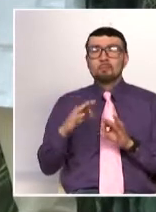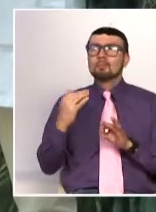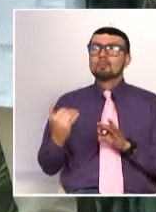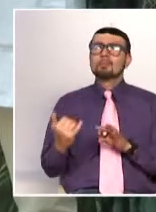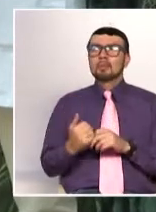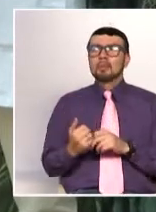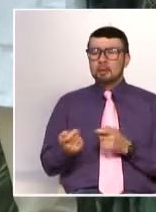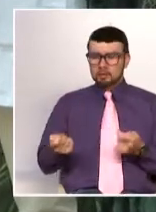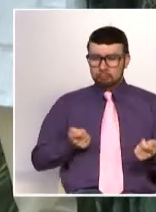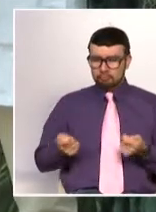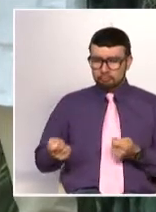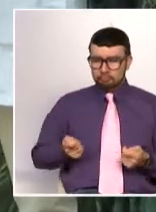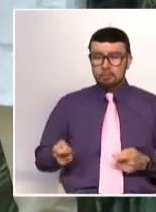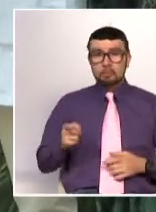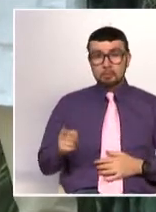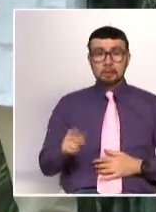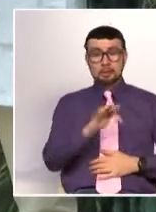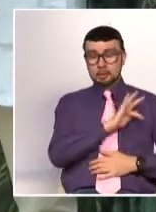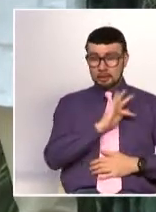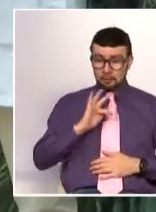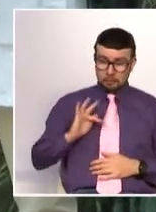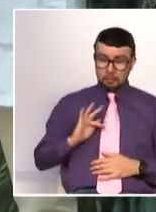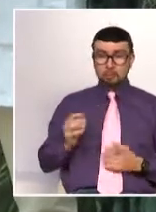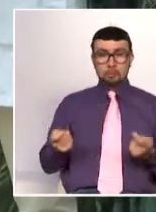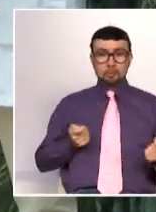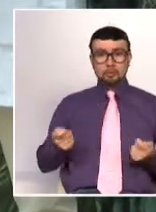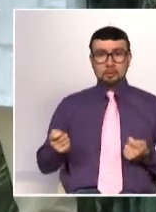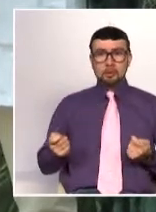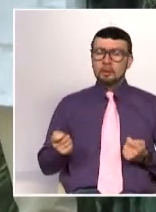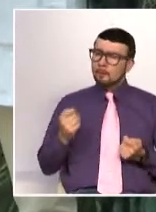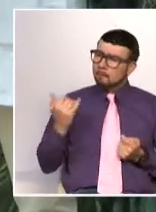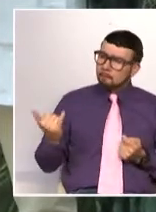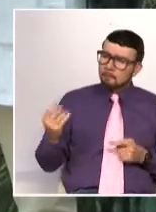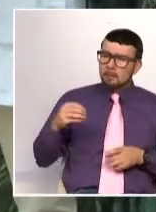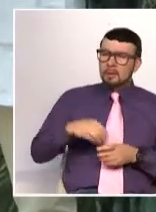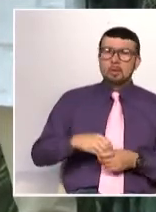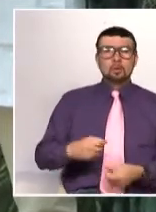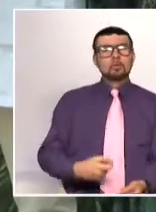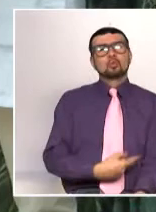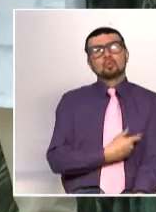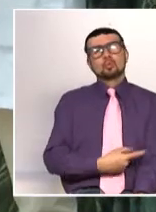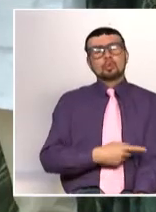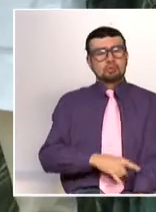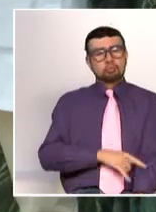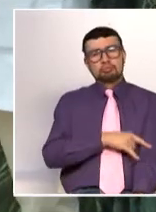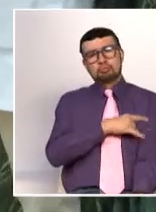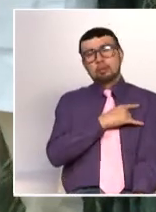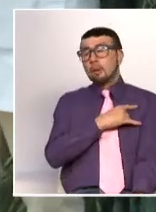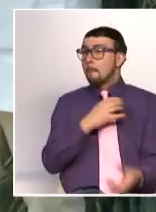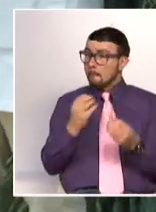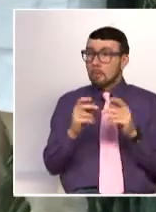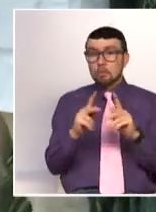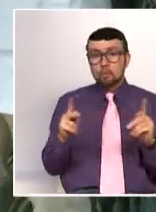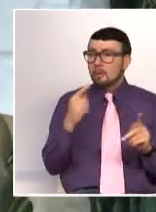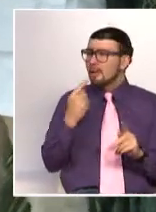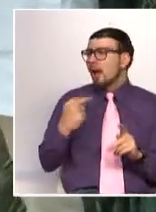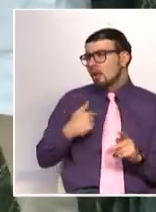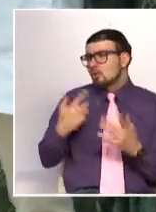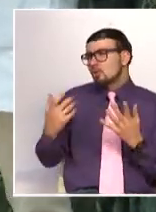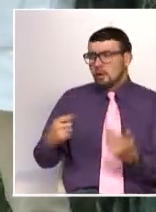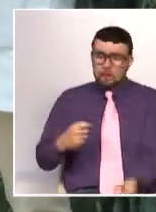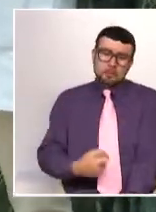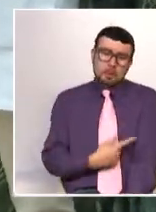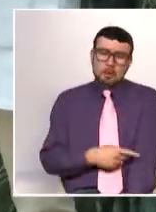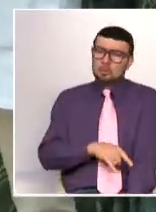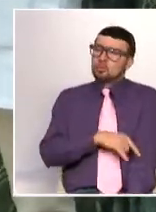tratamientos terapéuticos que nosotros hacemos la parte del suero muchas personas vienen y nos buscan el clima quiero colocar un suero